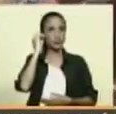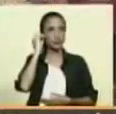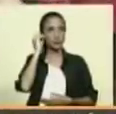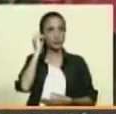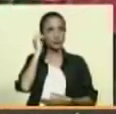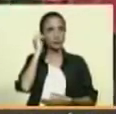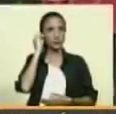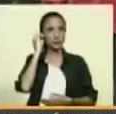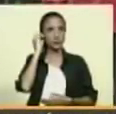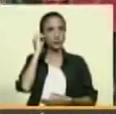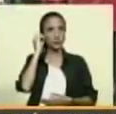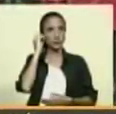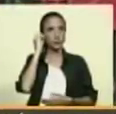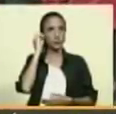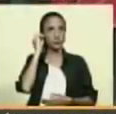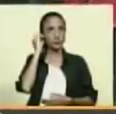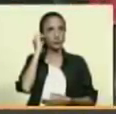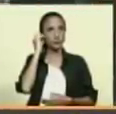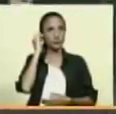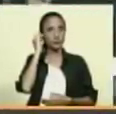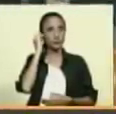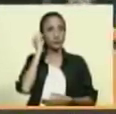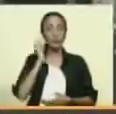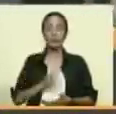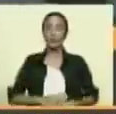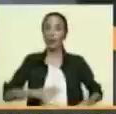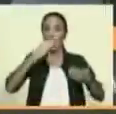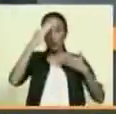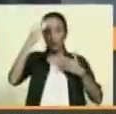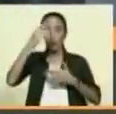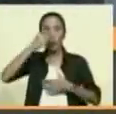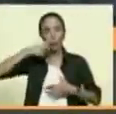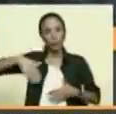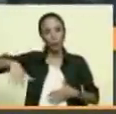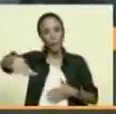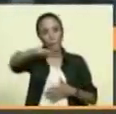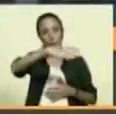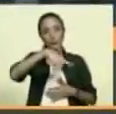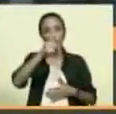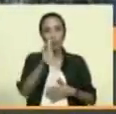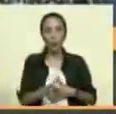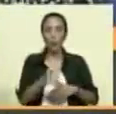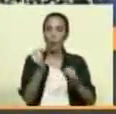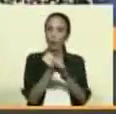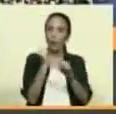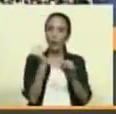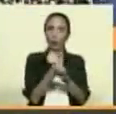Mi saludo a los campesinos, campesinas, trabajadores, trabajadoras.